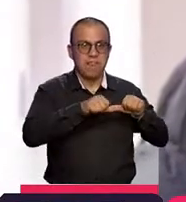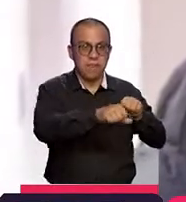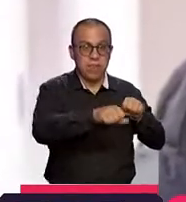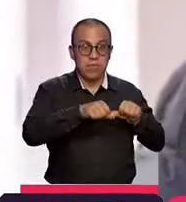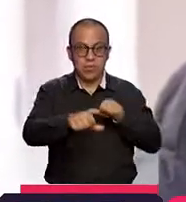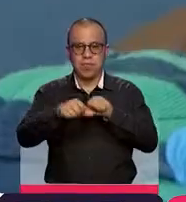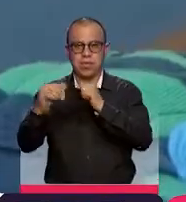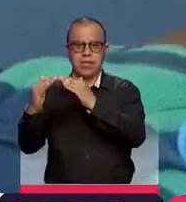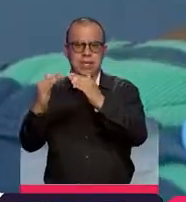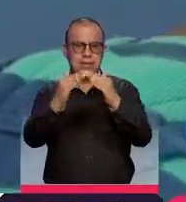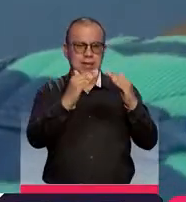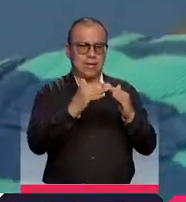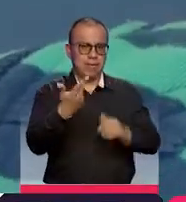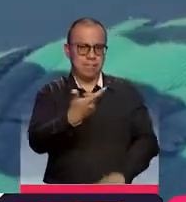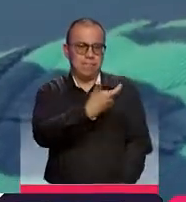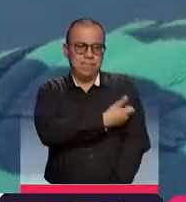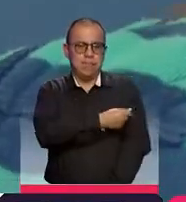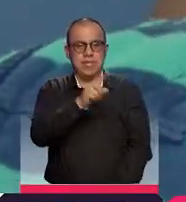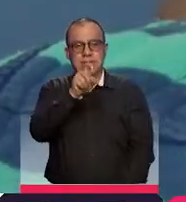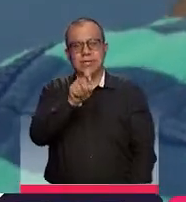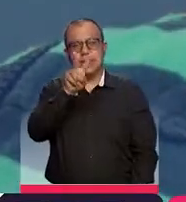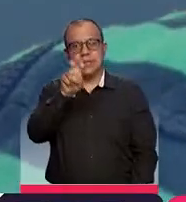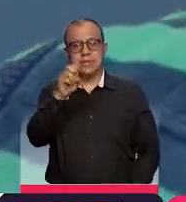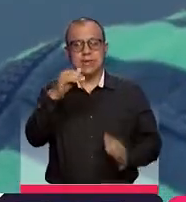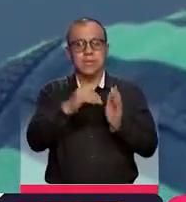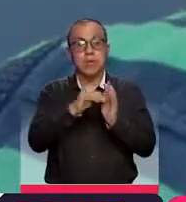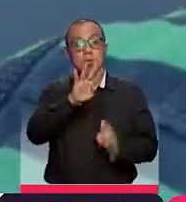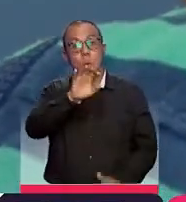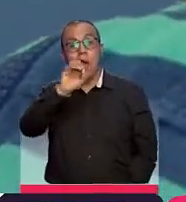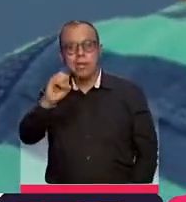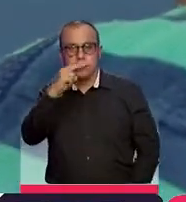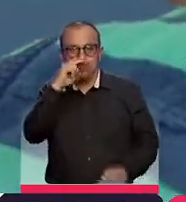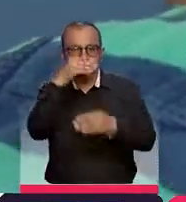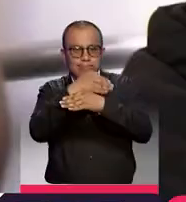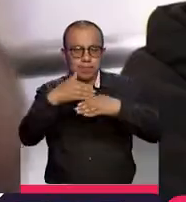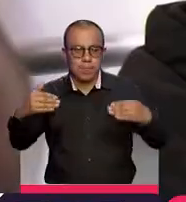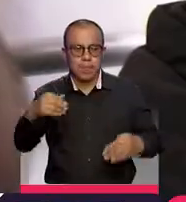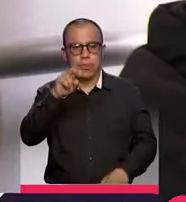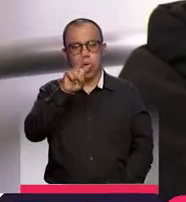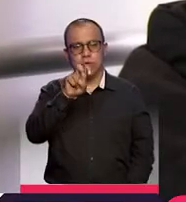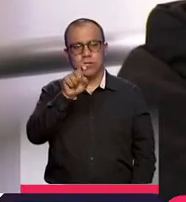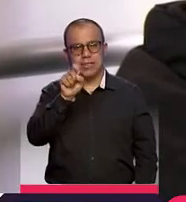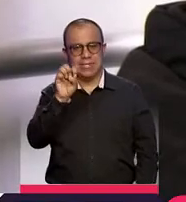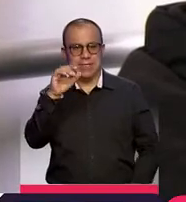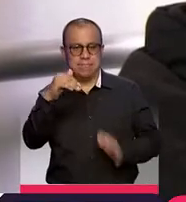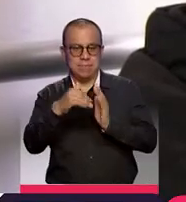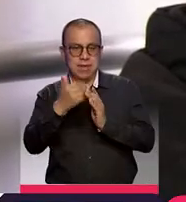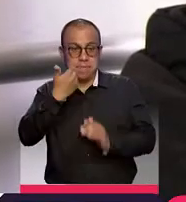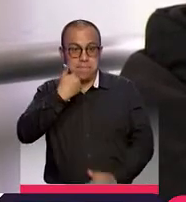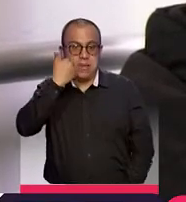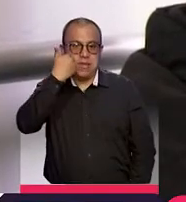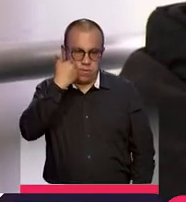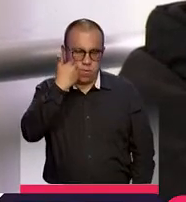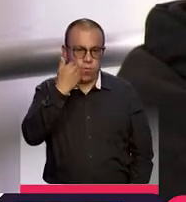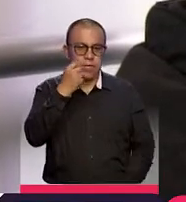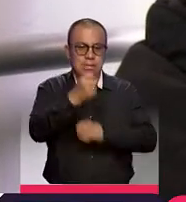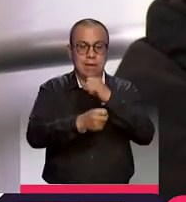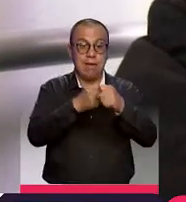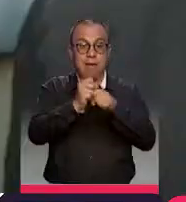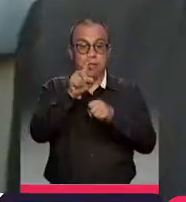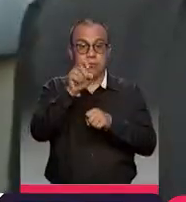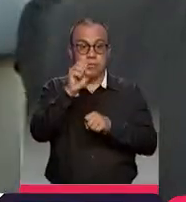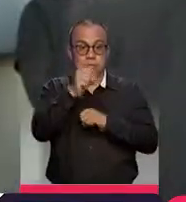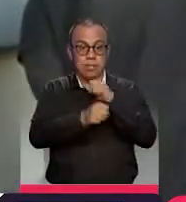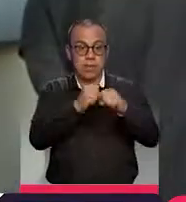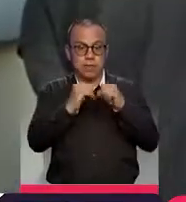visitarán viviendas para vacunar a 67.040 niños y 86.503 adultos mayores de 60 años. Todas